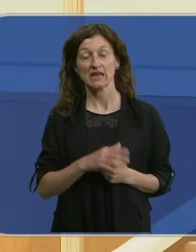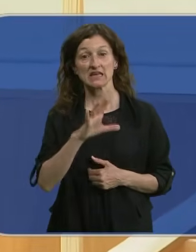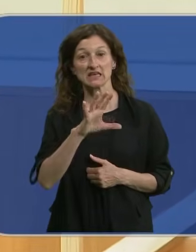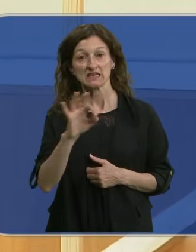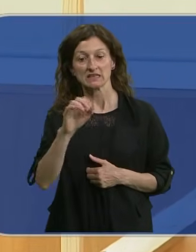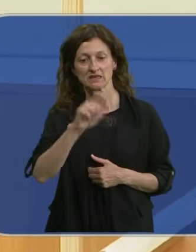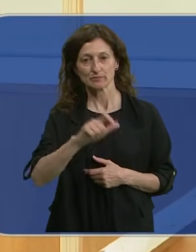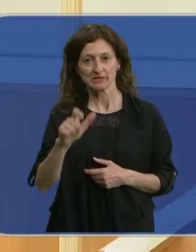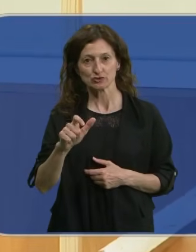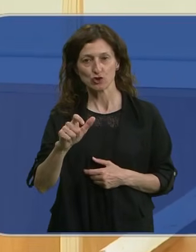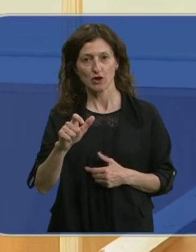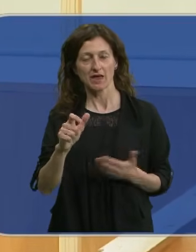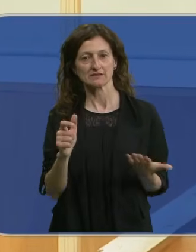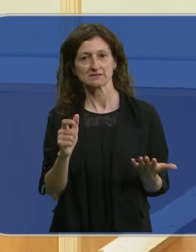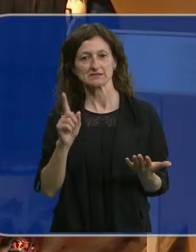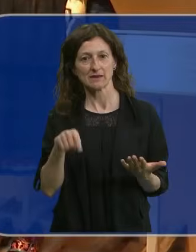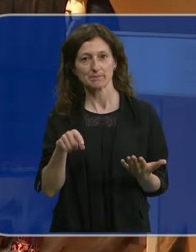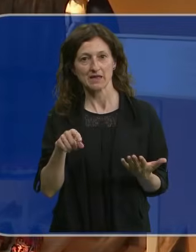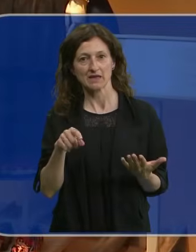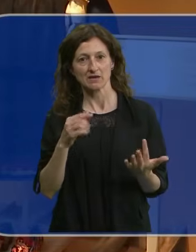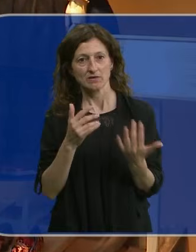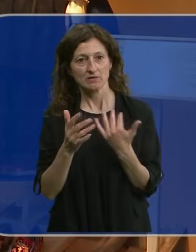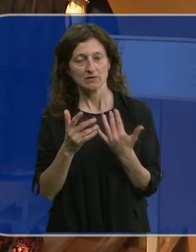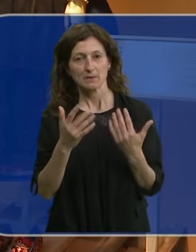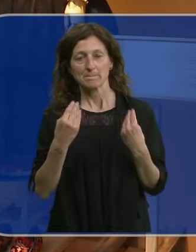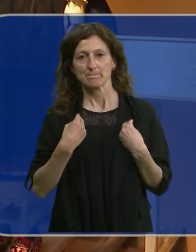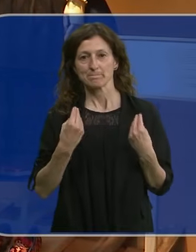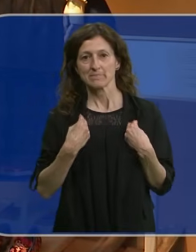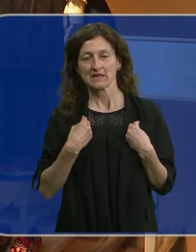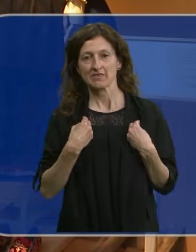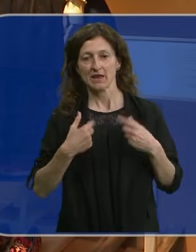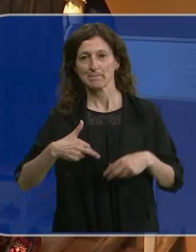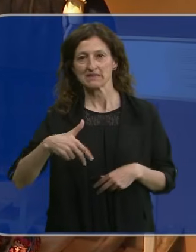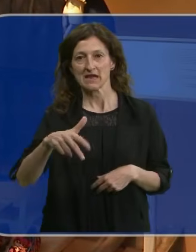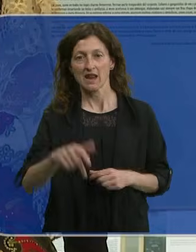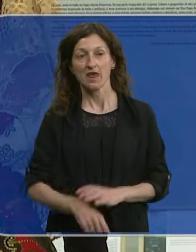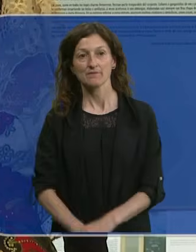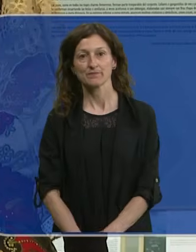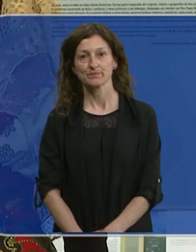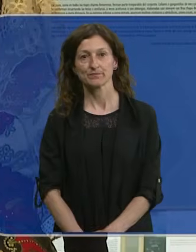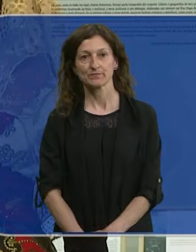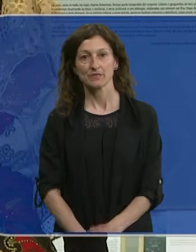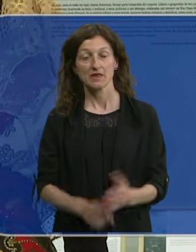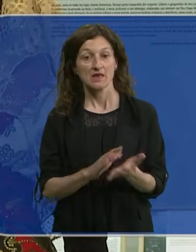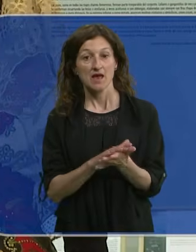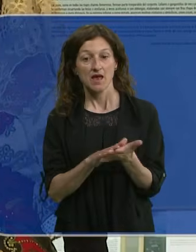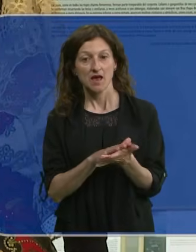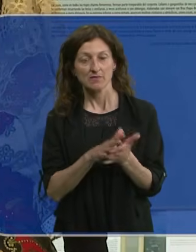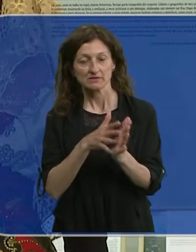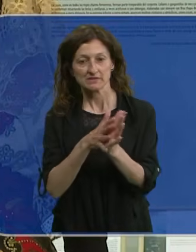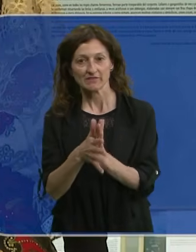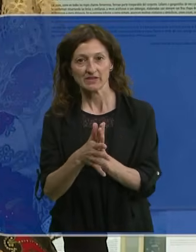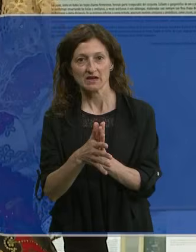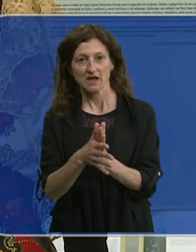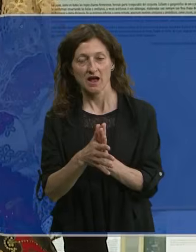de 500 personas que directamente darán vida a estos trajes tradicionales en las pasarelas. Esto habla de la